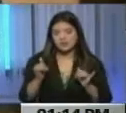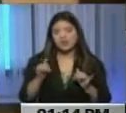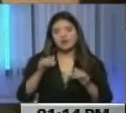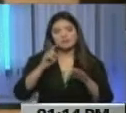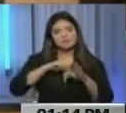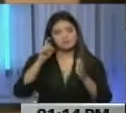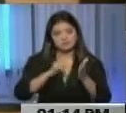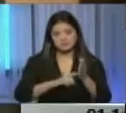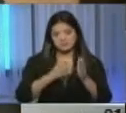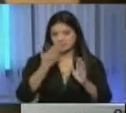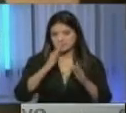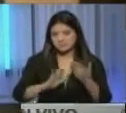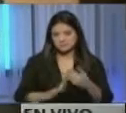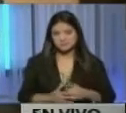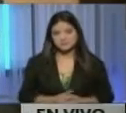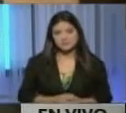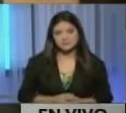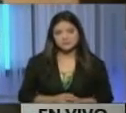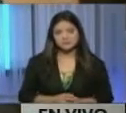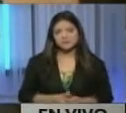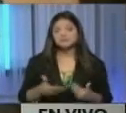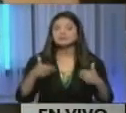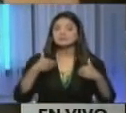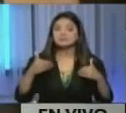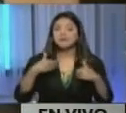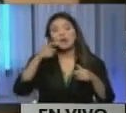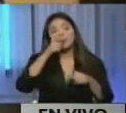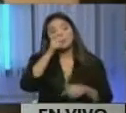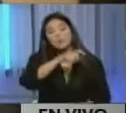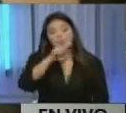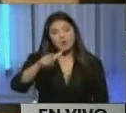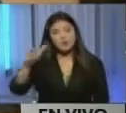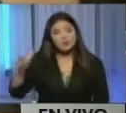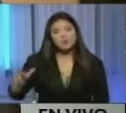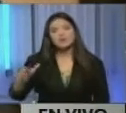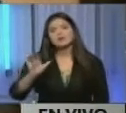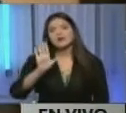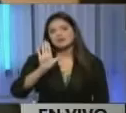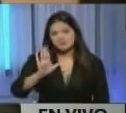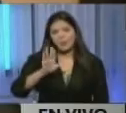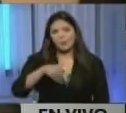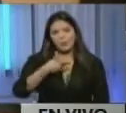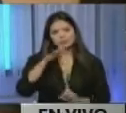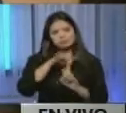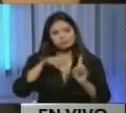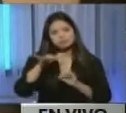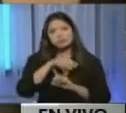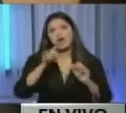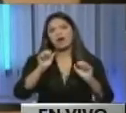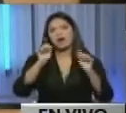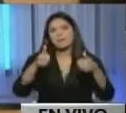definitivo, incluyendo la afectación a la población, y de esa manera crear las condiciones para el inicio de la implementación del acuerdo